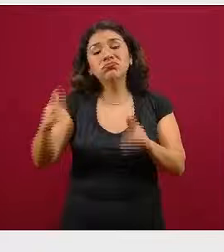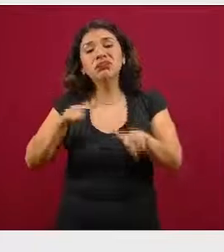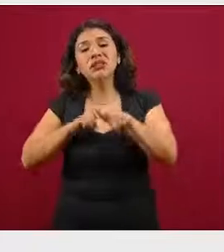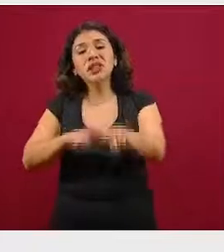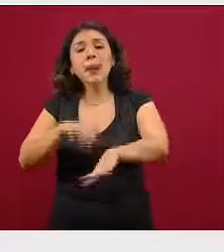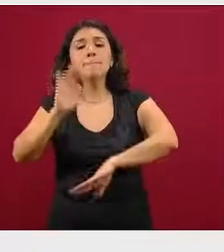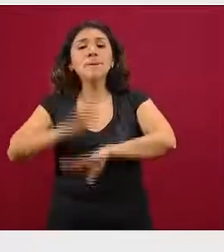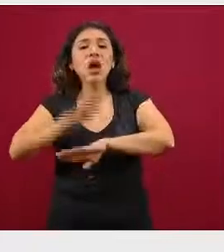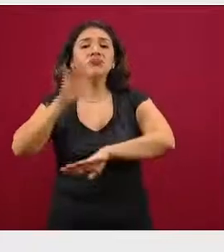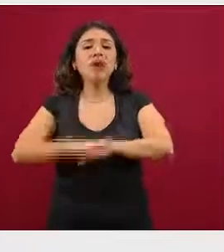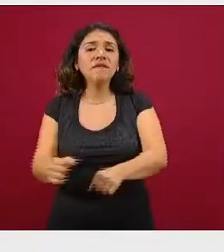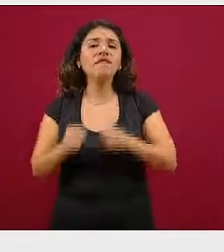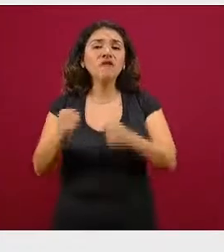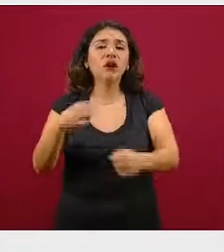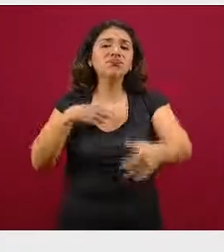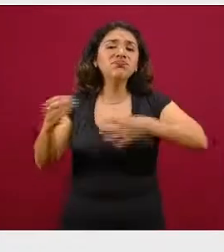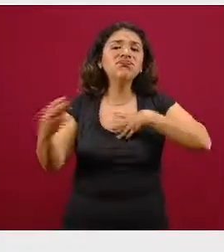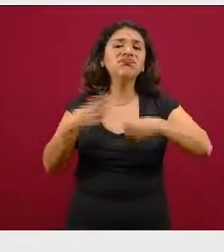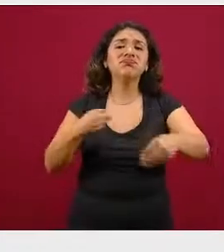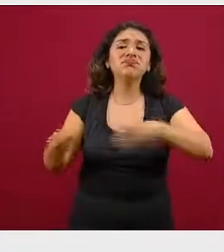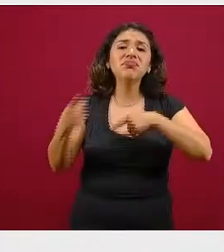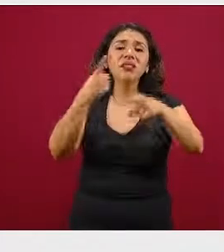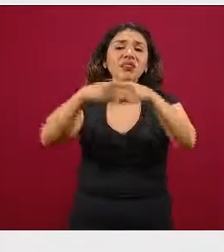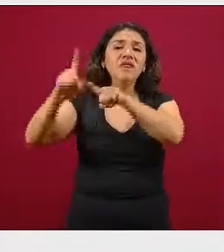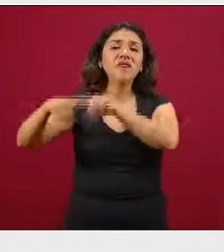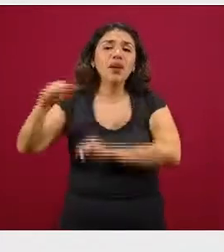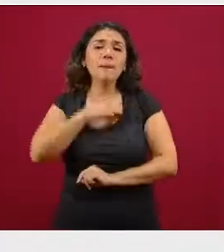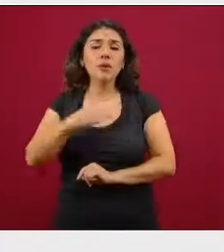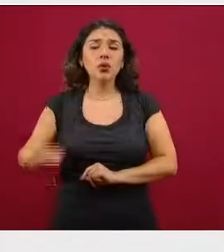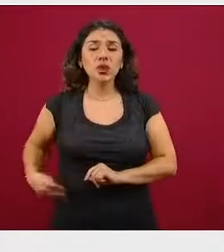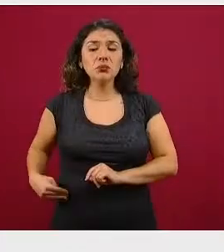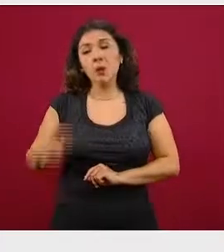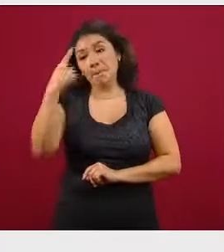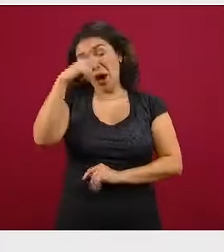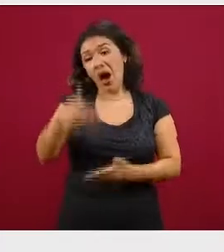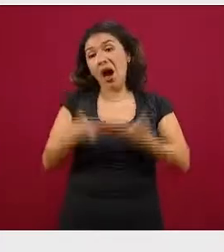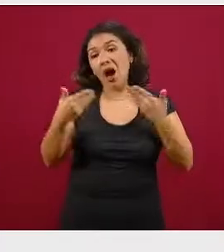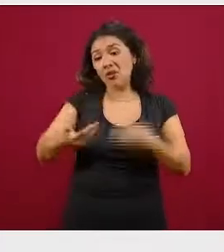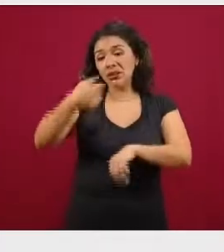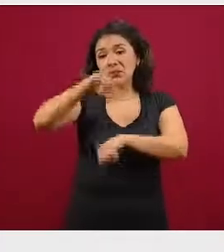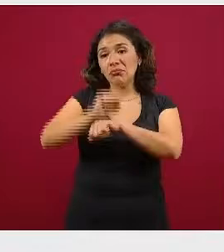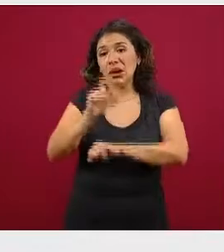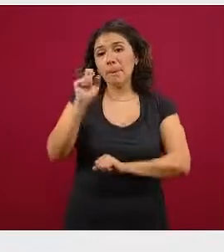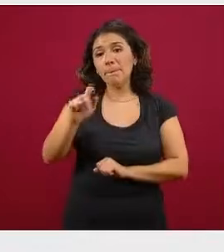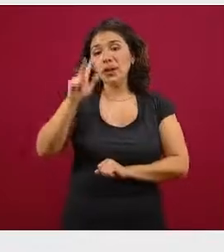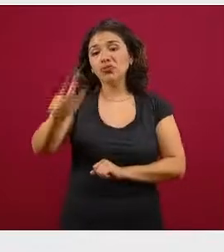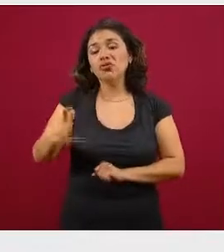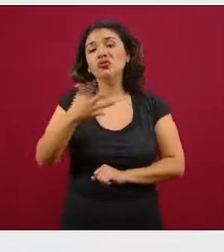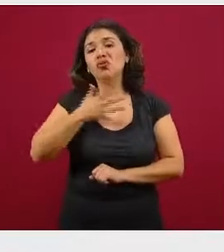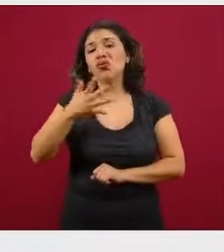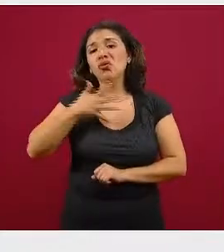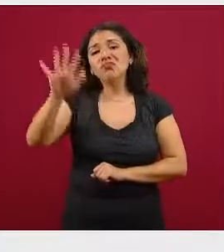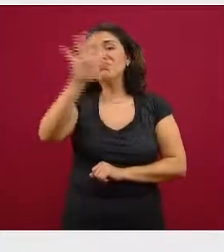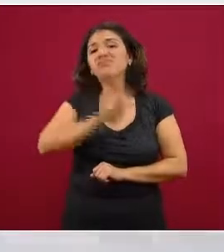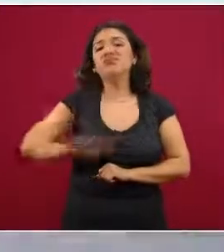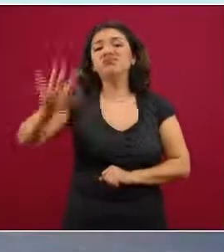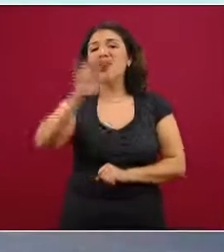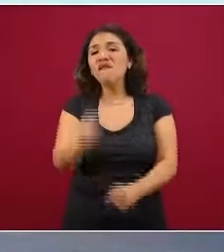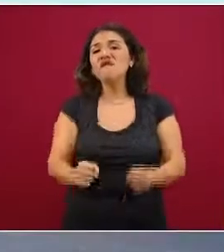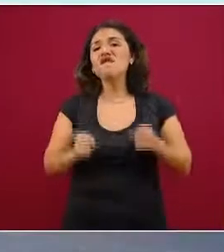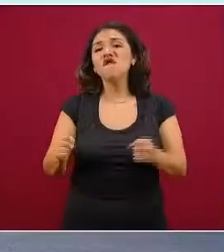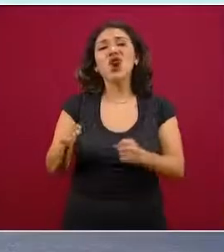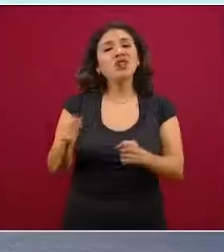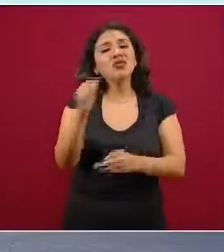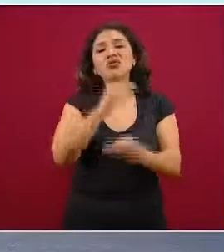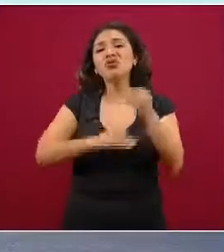las intensidades de los diferentes municipios para ahora en la semana 28 tener transmisión intensa. Prácticamente todos